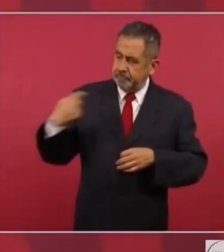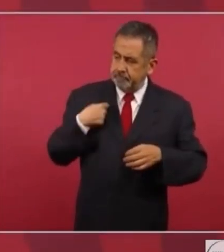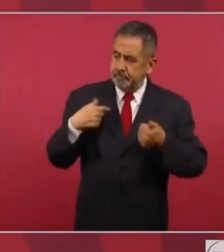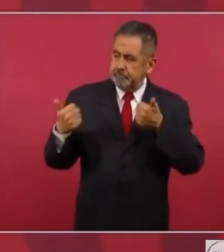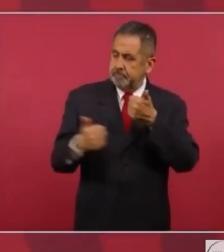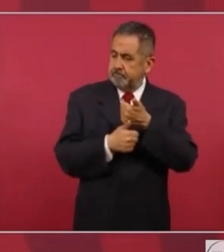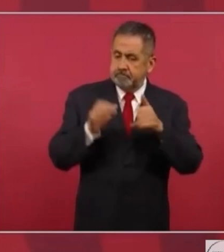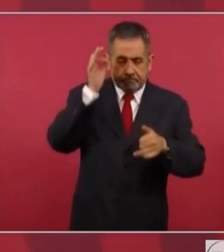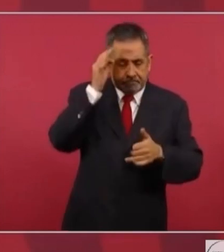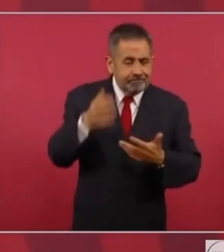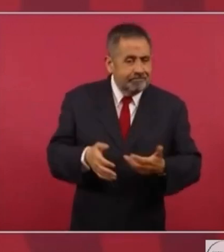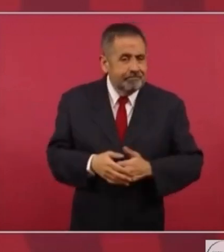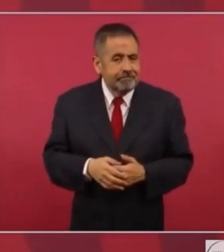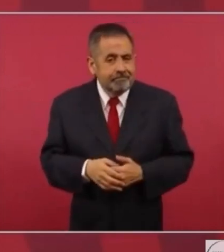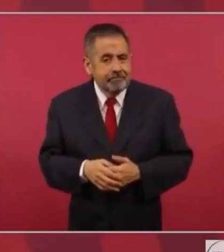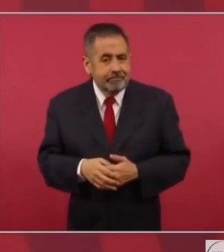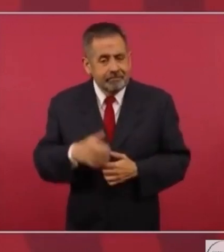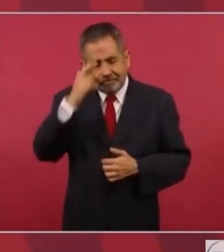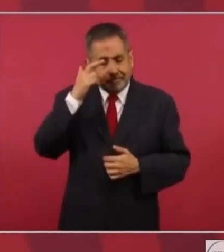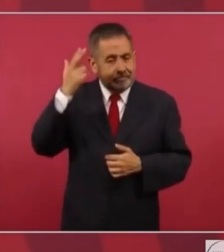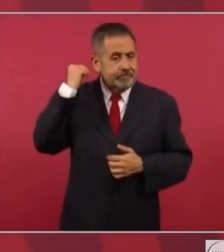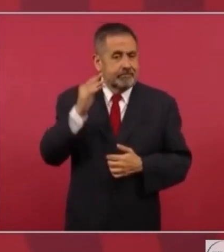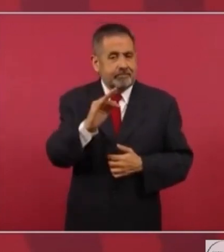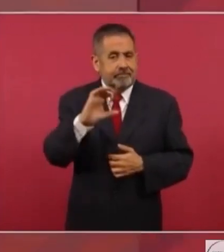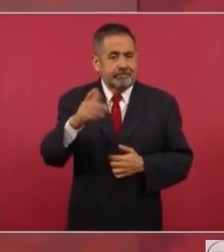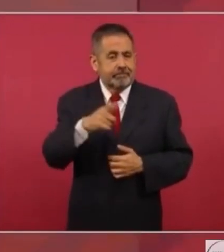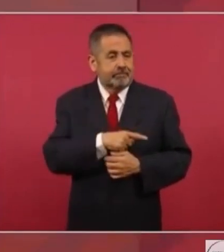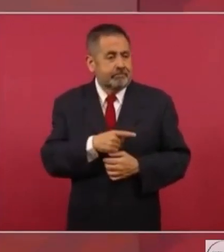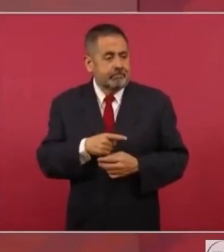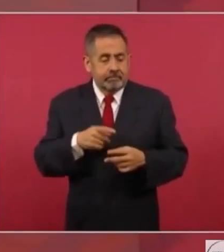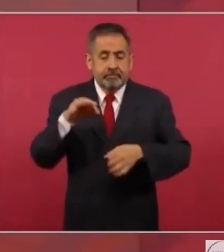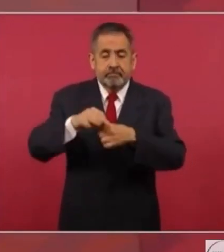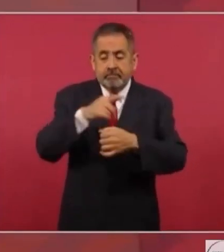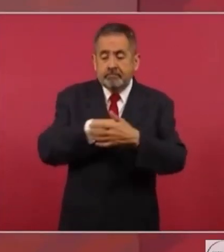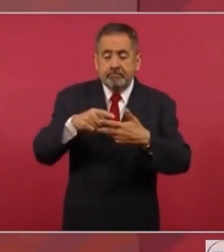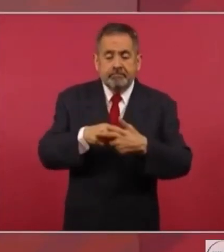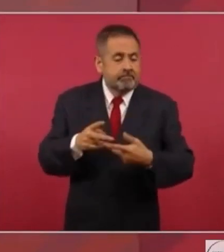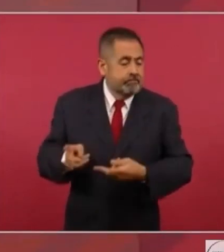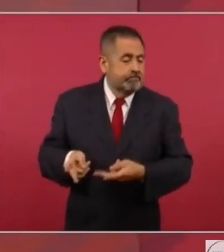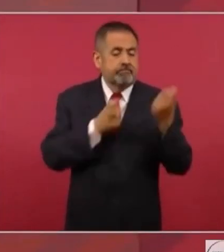de usurpar el poder presidencial.